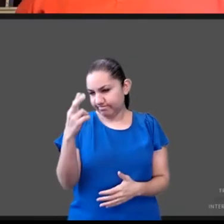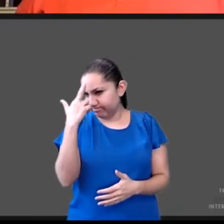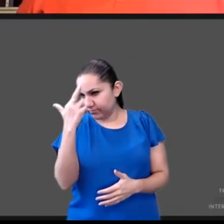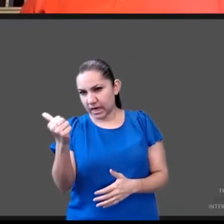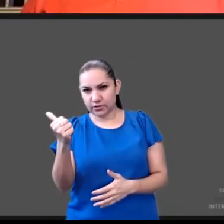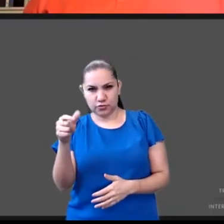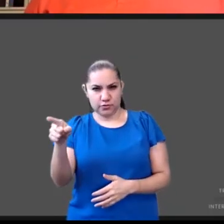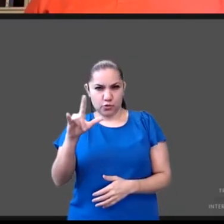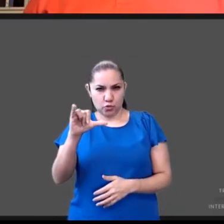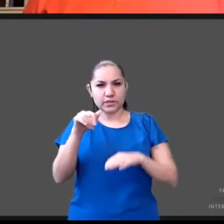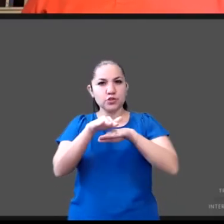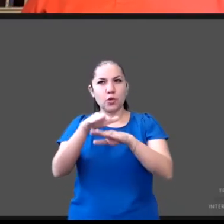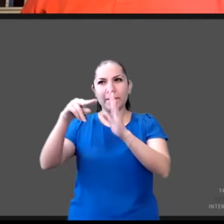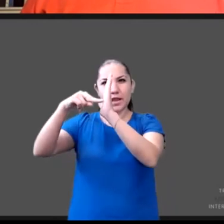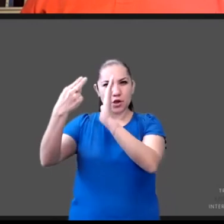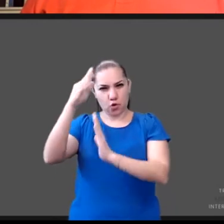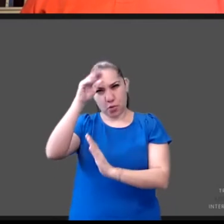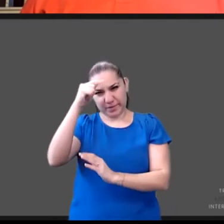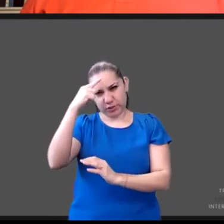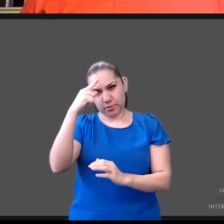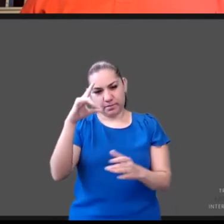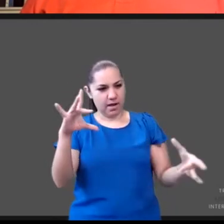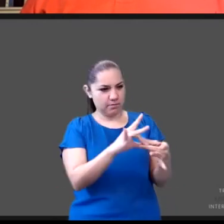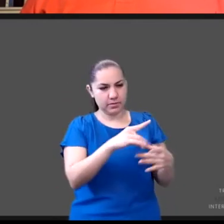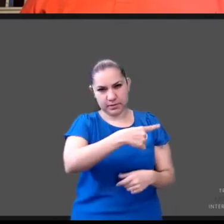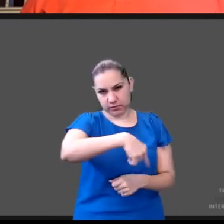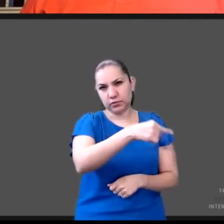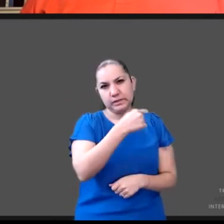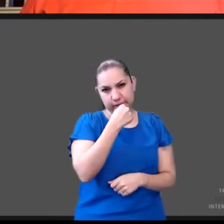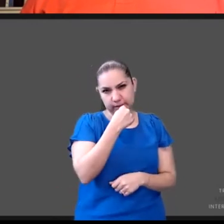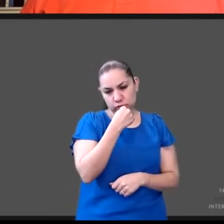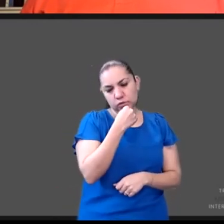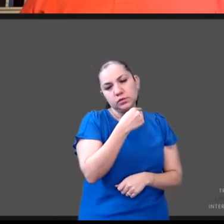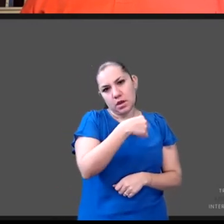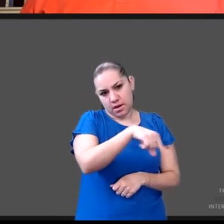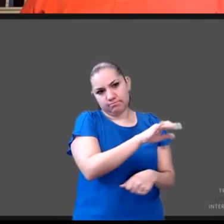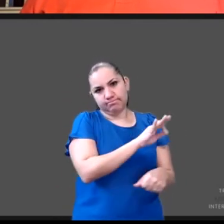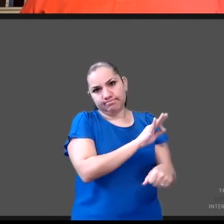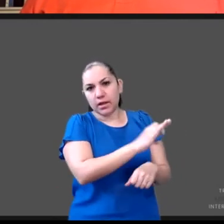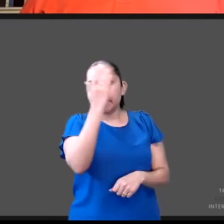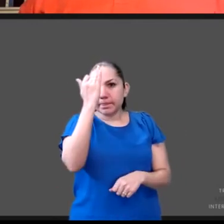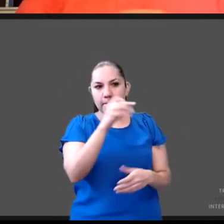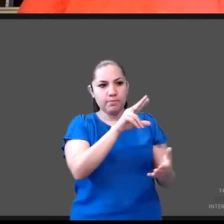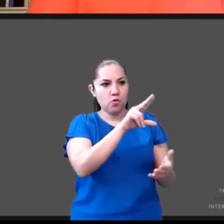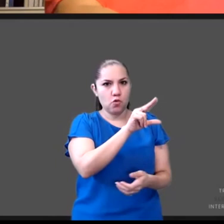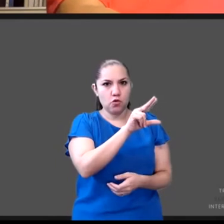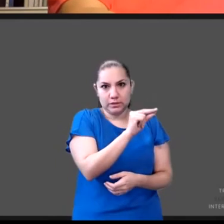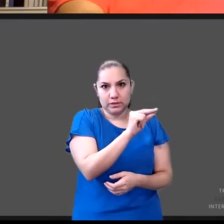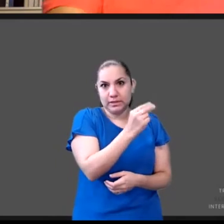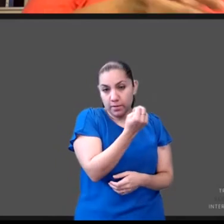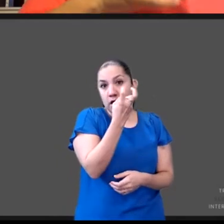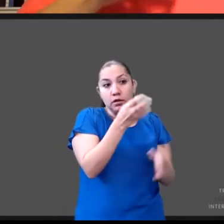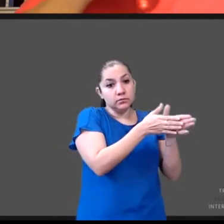ahí, de esta del 89, que se aprobó en 89, al proceso que vivimos al inicio de la década pasada para